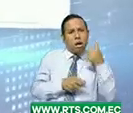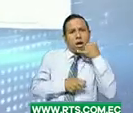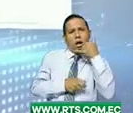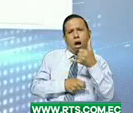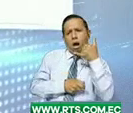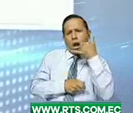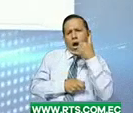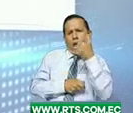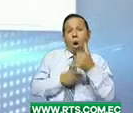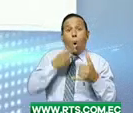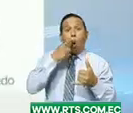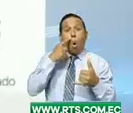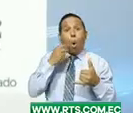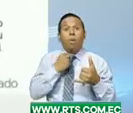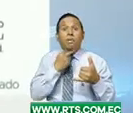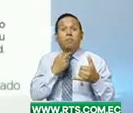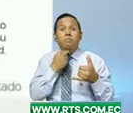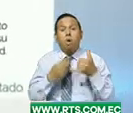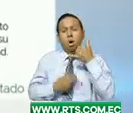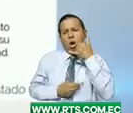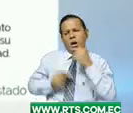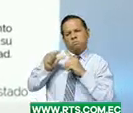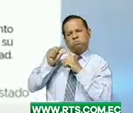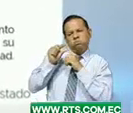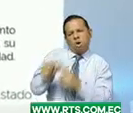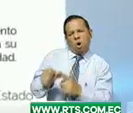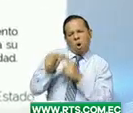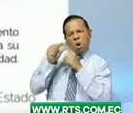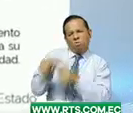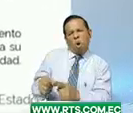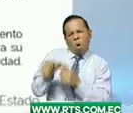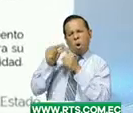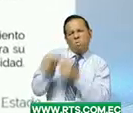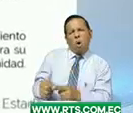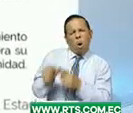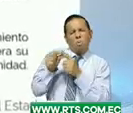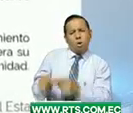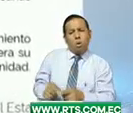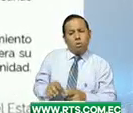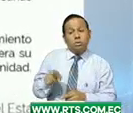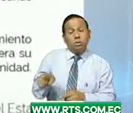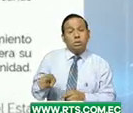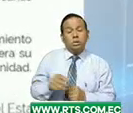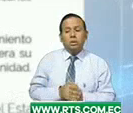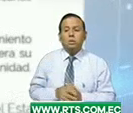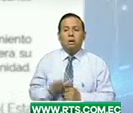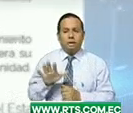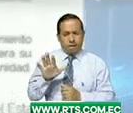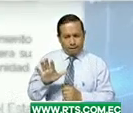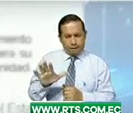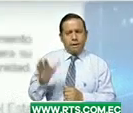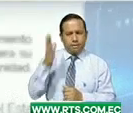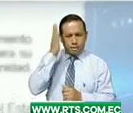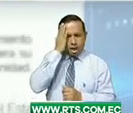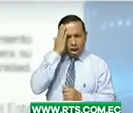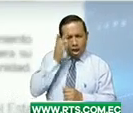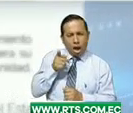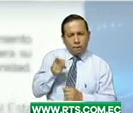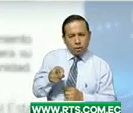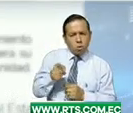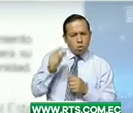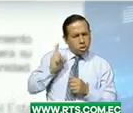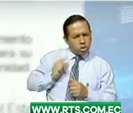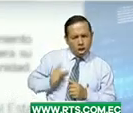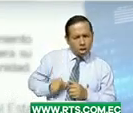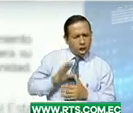los que una voz masculina, entre improperios, resaltan, profirió estas amenazas. Le tenemos rastreado. Sabemos todo